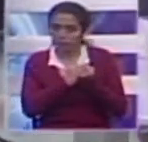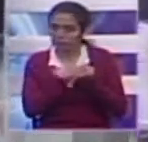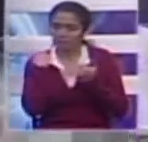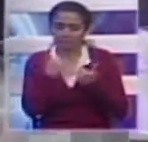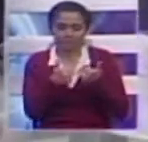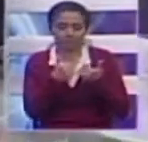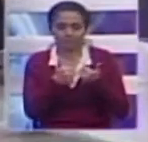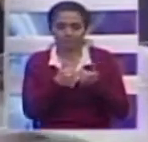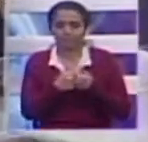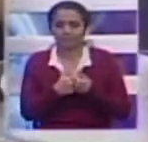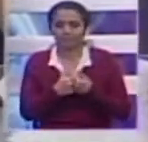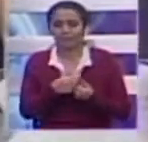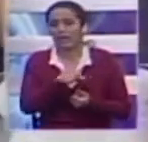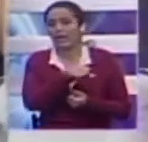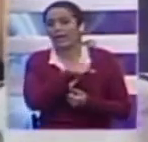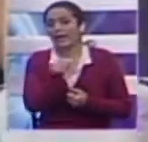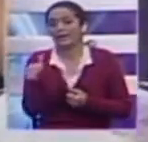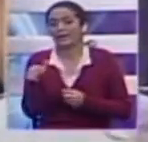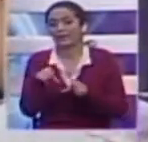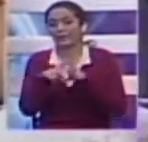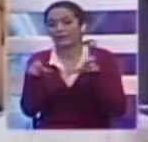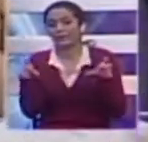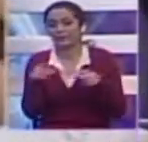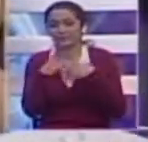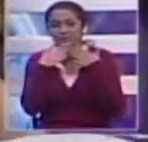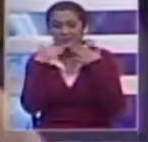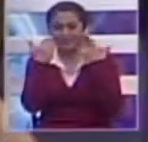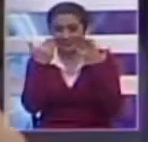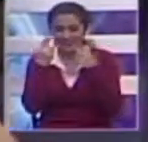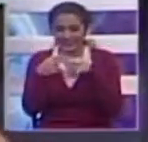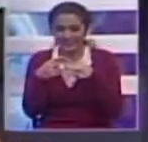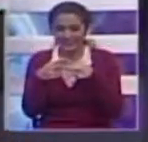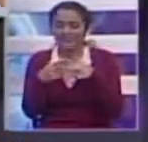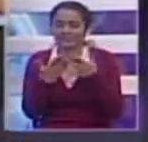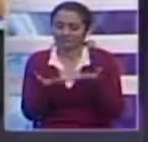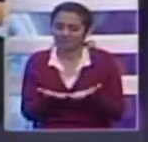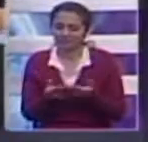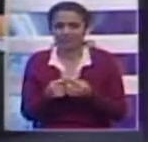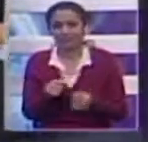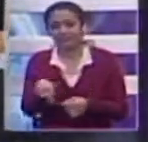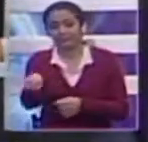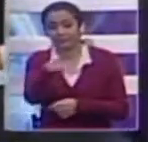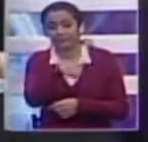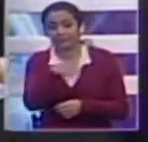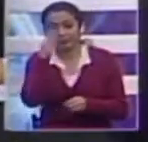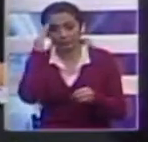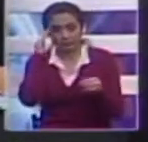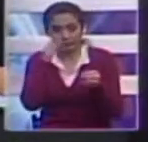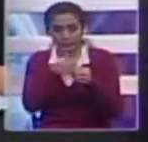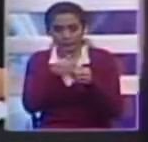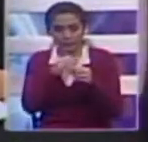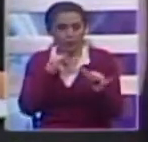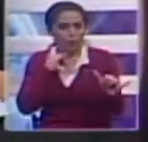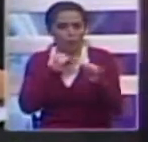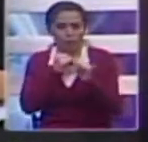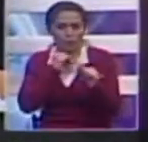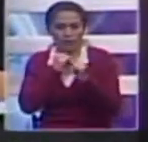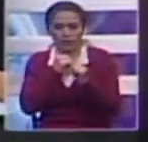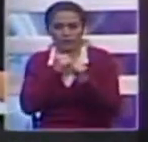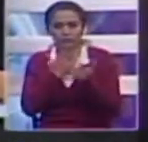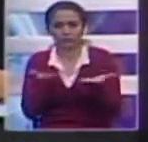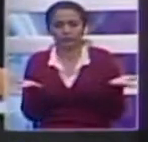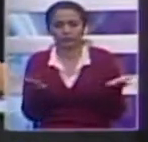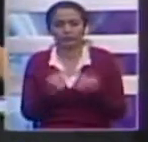y 593 Sonríe. Ellos también están enfocándose justamente a nuestra visión, que es los sectores